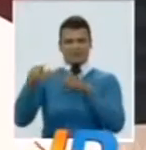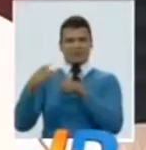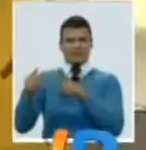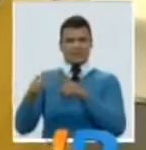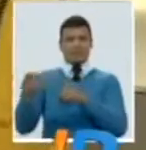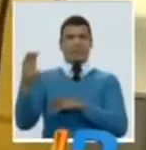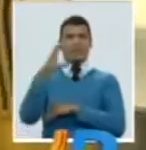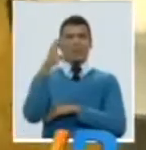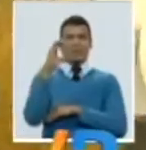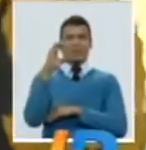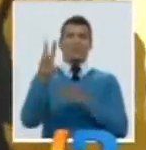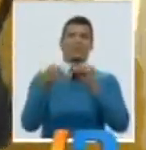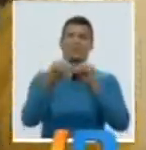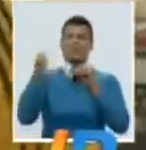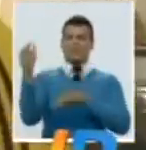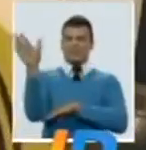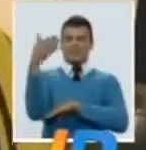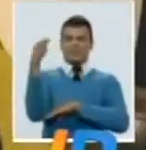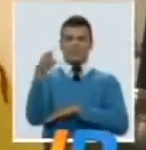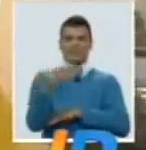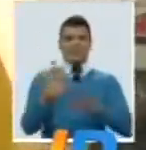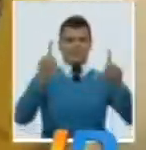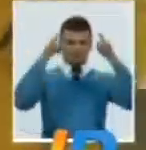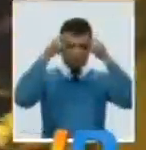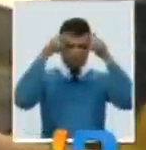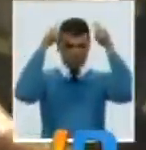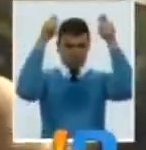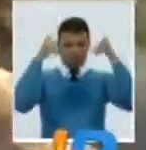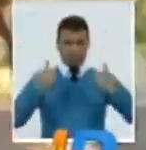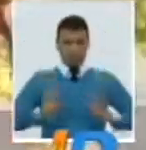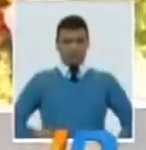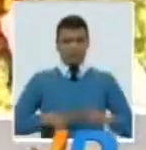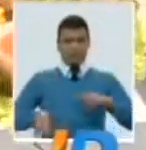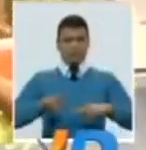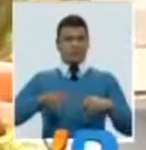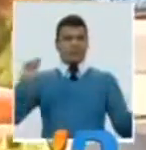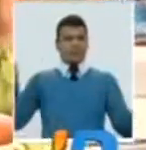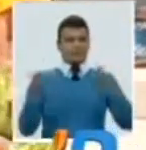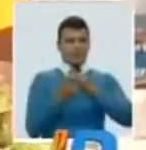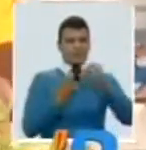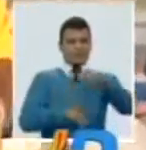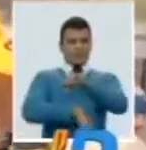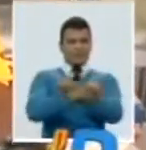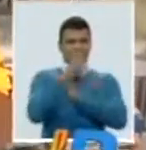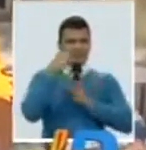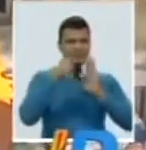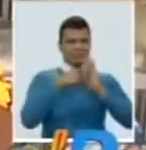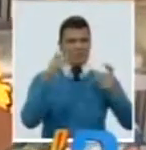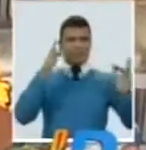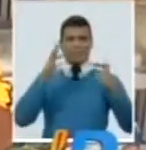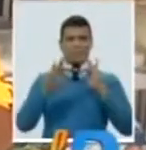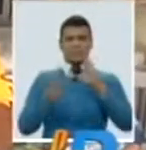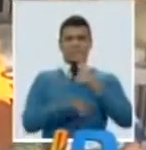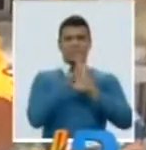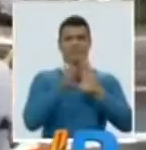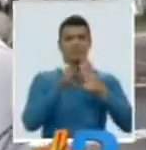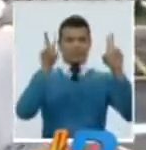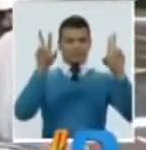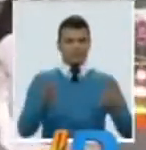nuestra bandera. Y en las cocinas hasta el chef deja su uniforme tradicional y se viste de fútbol para no desentonar con la ocasión.